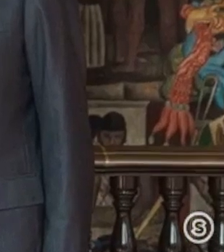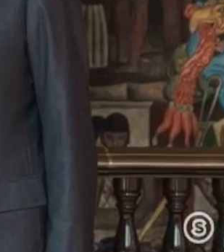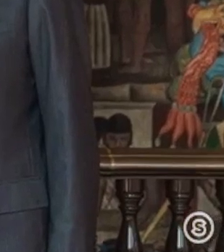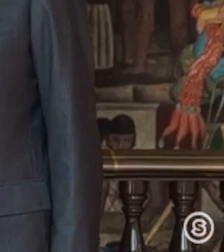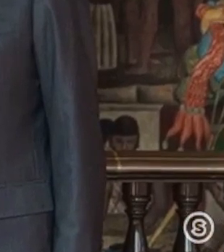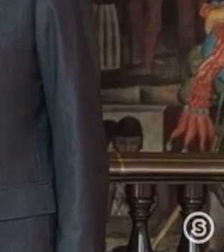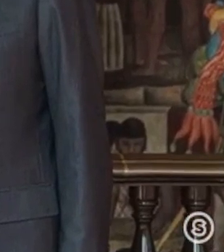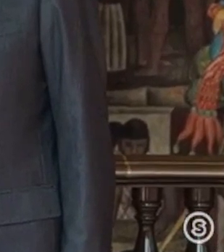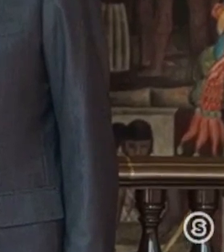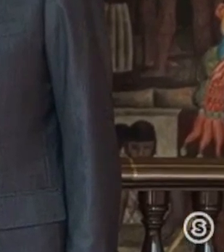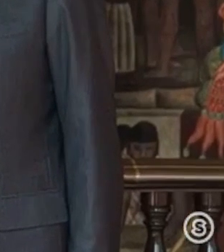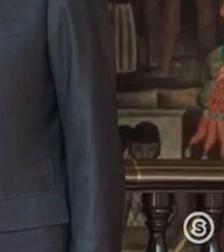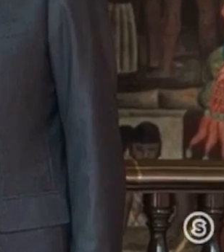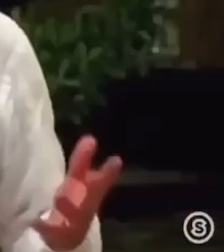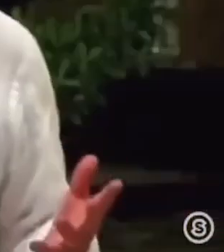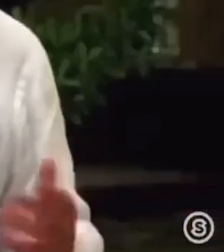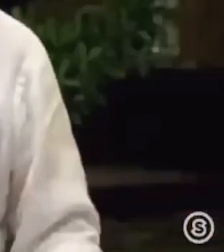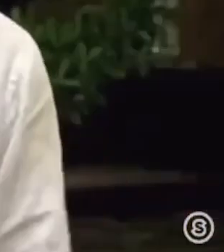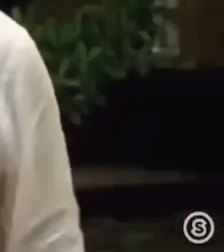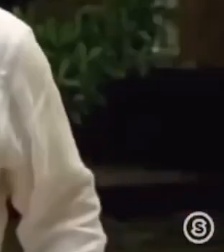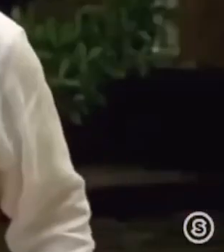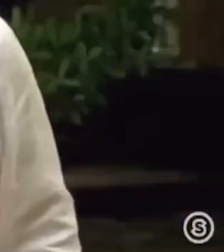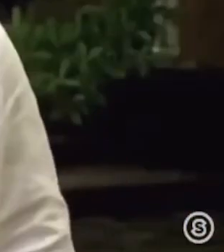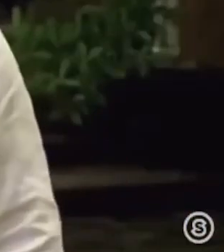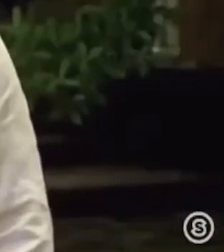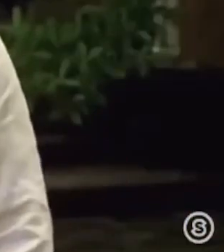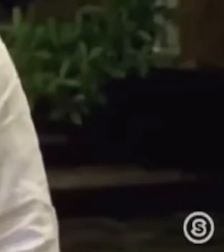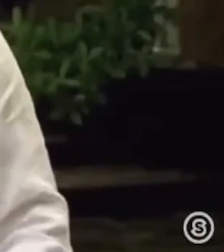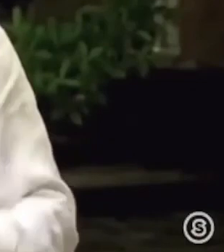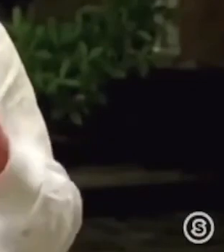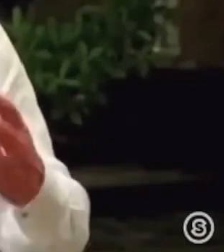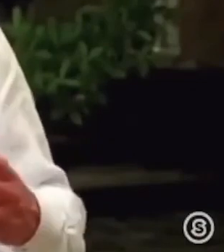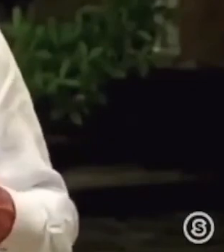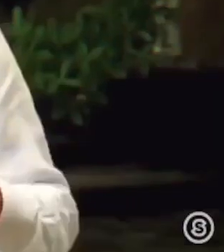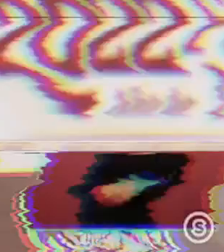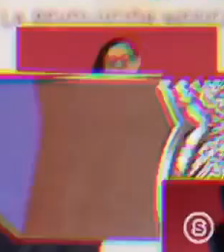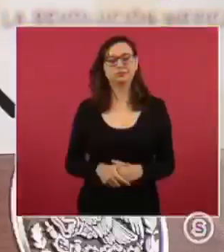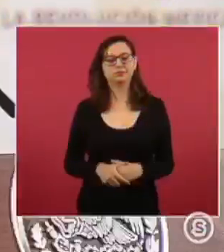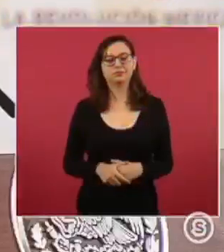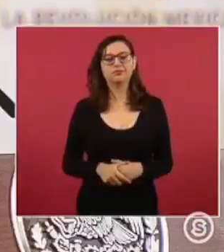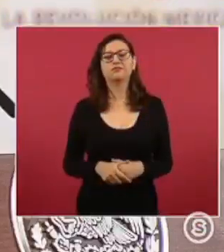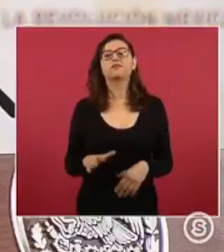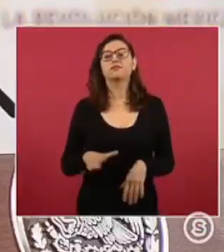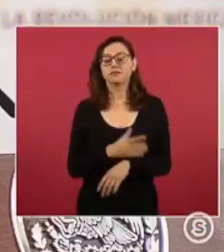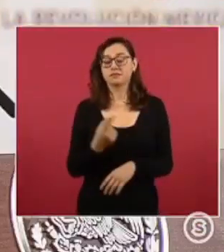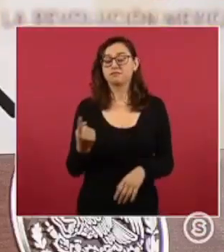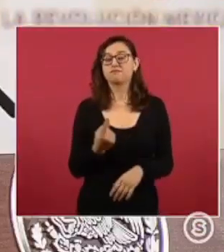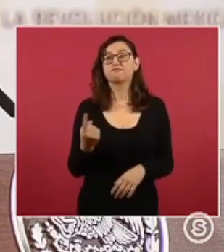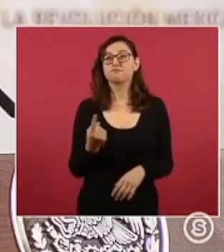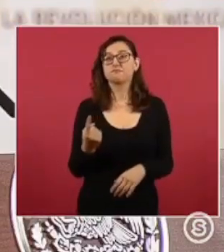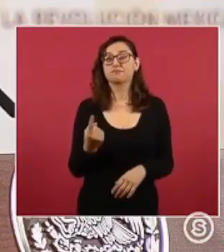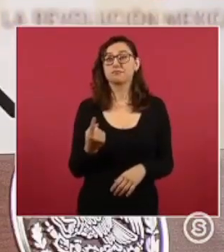mexicano envió un mensaje de solidaridad a Gustavo Petro, entonces candidato presidencial. Porque vaya que